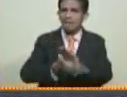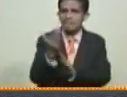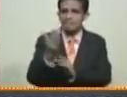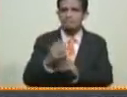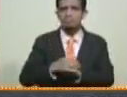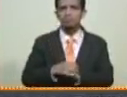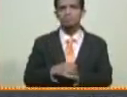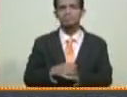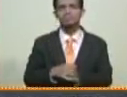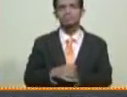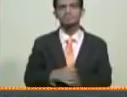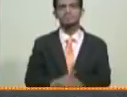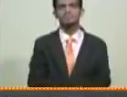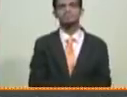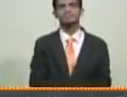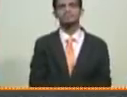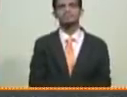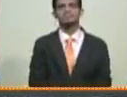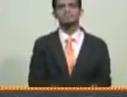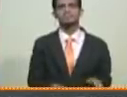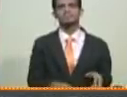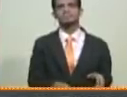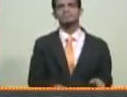Salimos, pues, no, no. Cuando el presidente